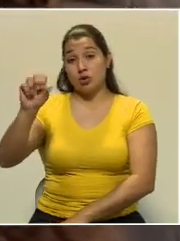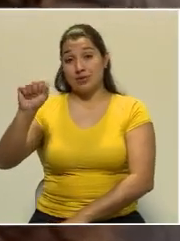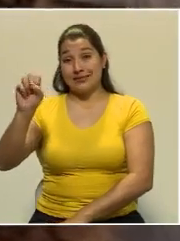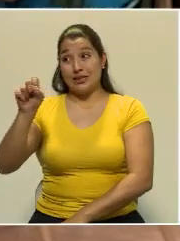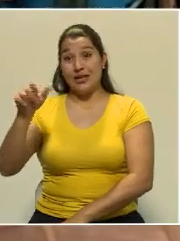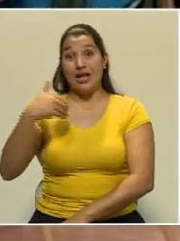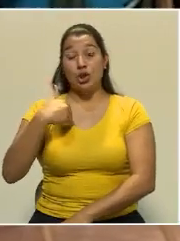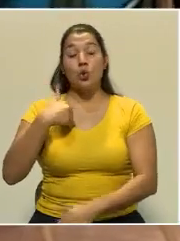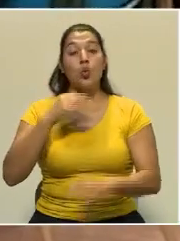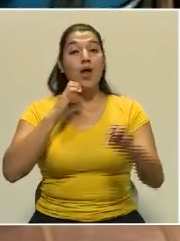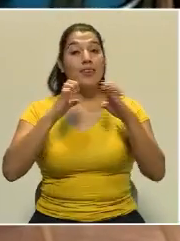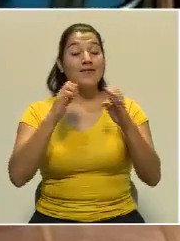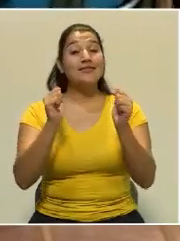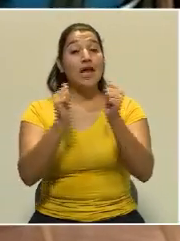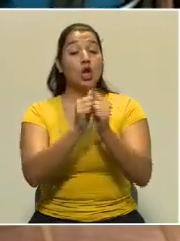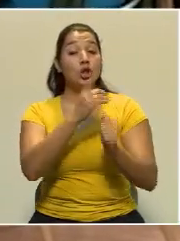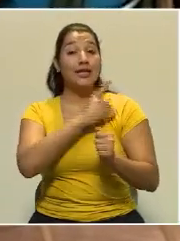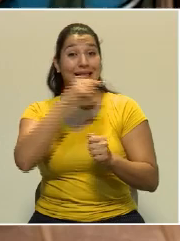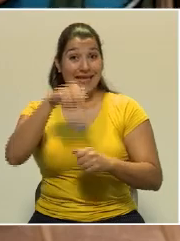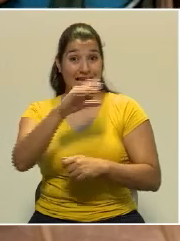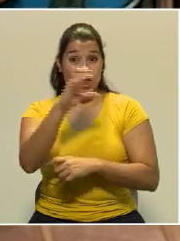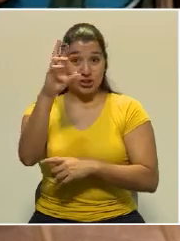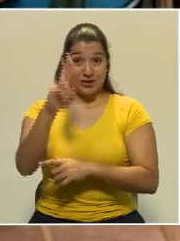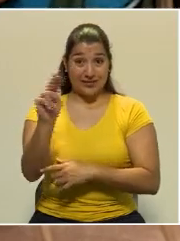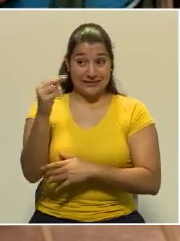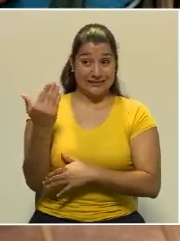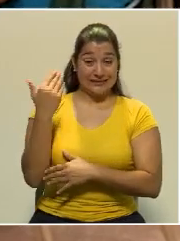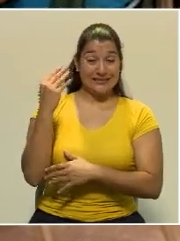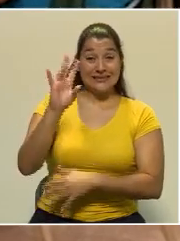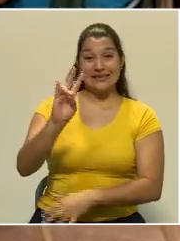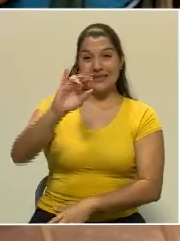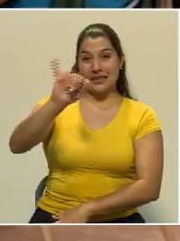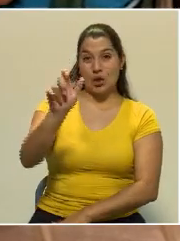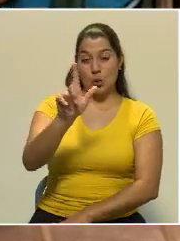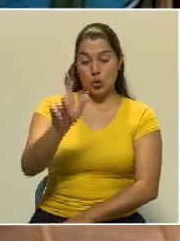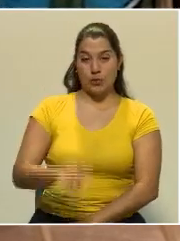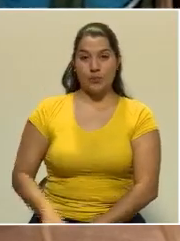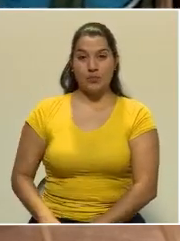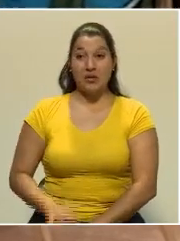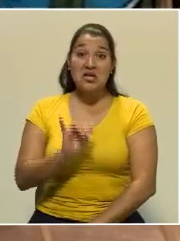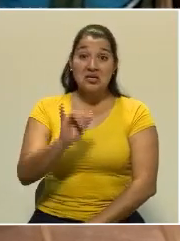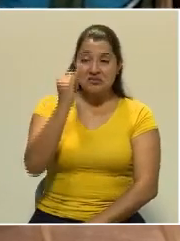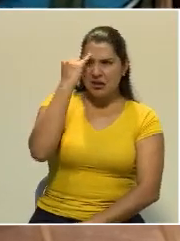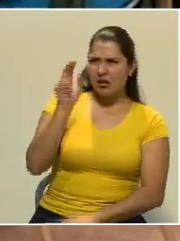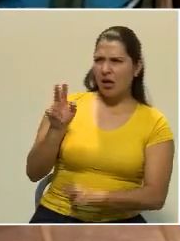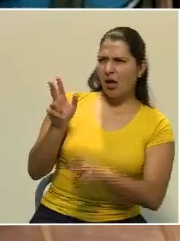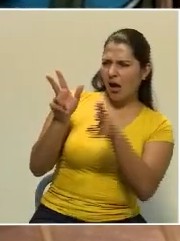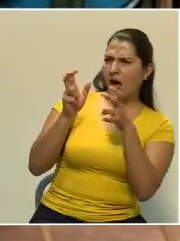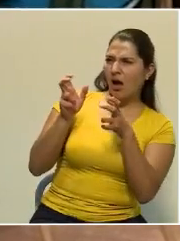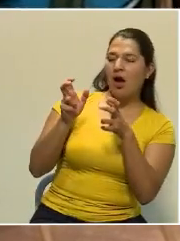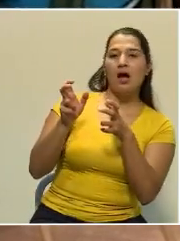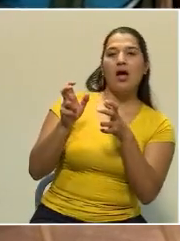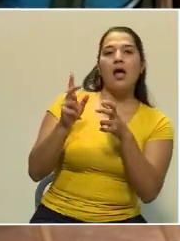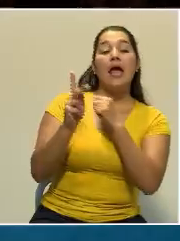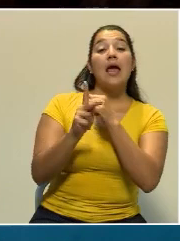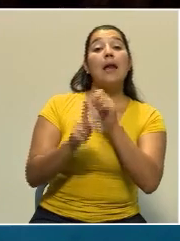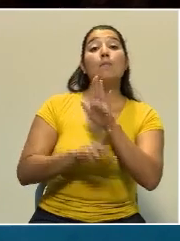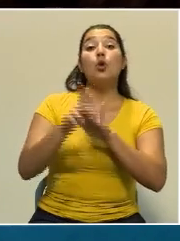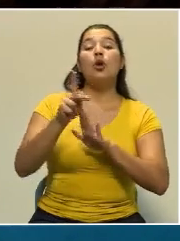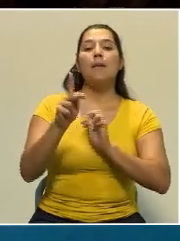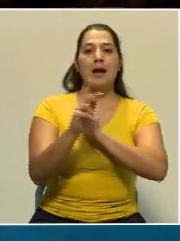con el director de Costa Rica Noticias, Ernesto Rivera, el pasado 7 de julio. La idea fue acogida por el programa Estado de la Nación como